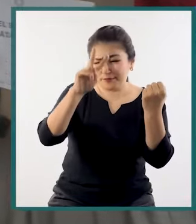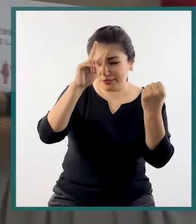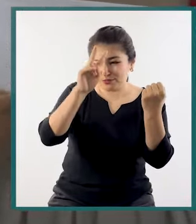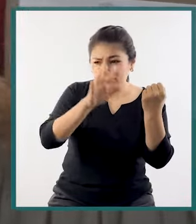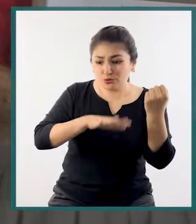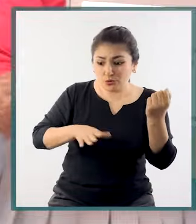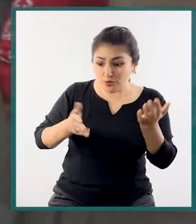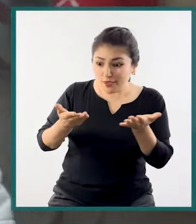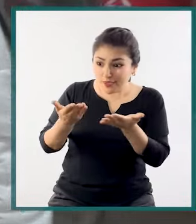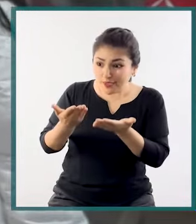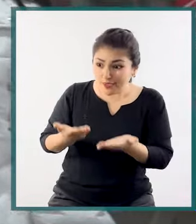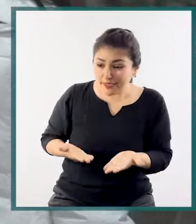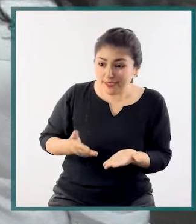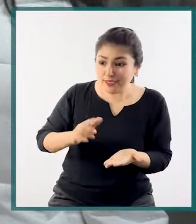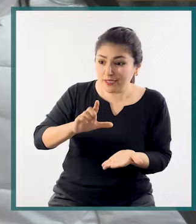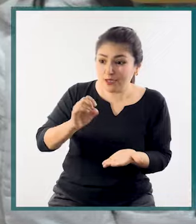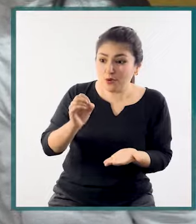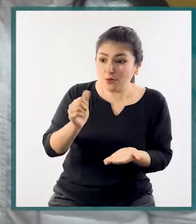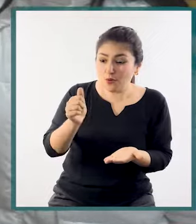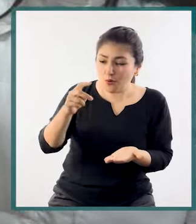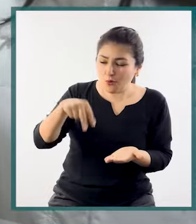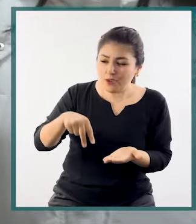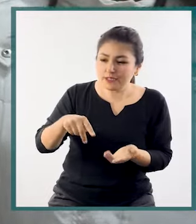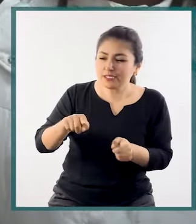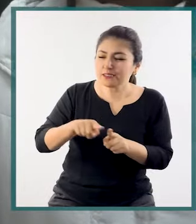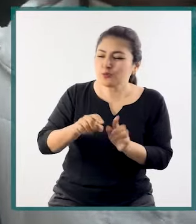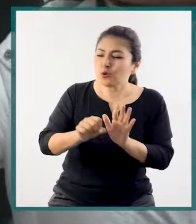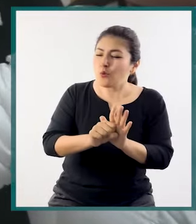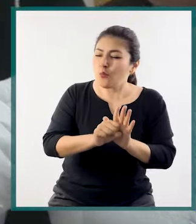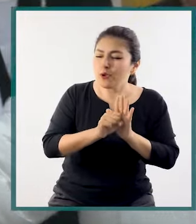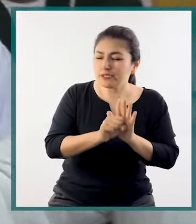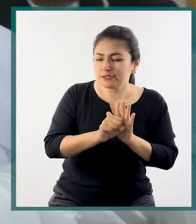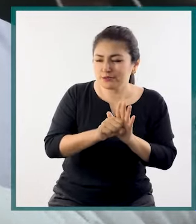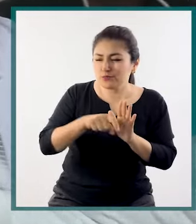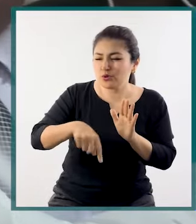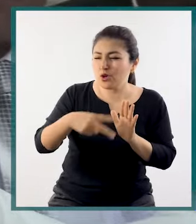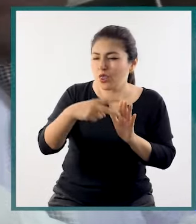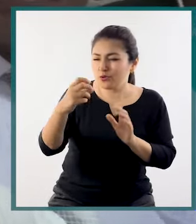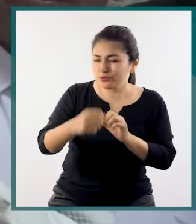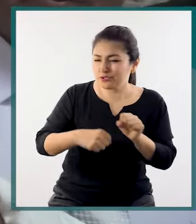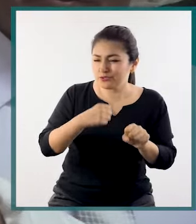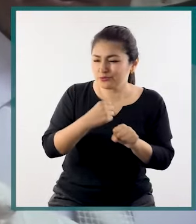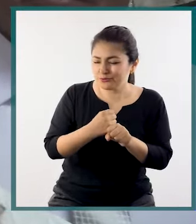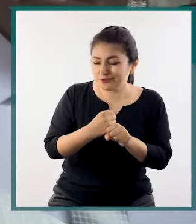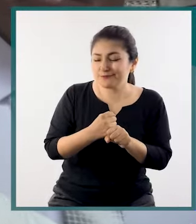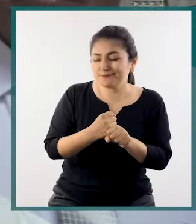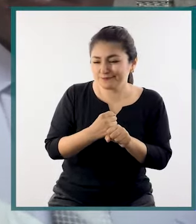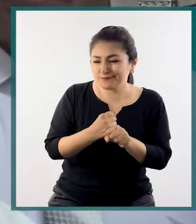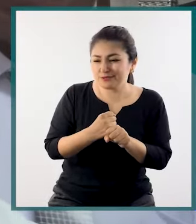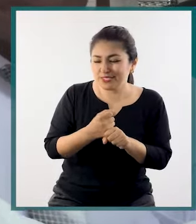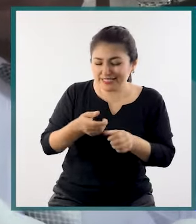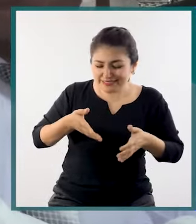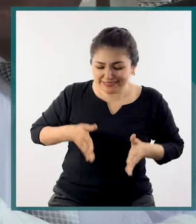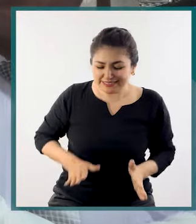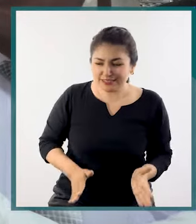pues Loan se convierte de alguna manera en la imagen o el símbolo de este bicentenario aquí en Junín. Se ha dado su nacimiento a las